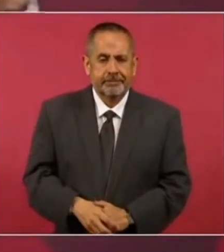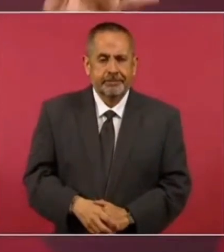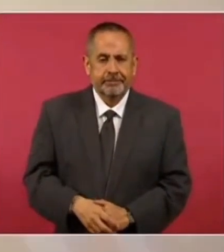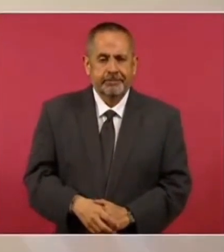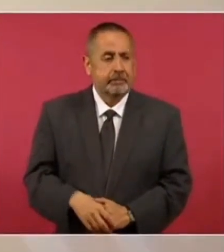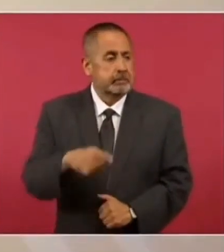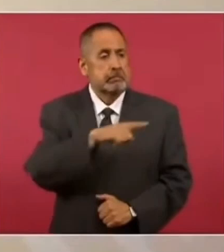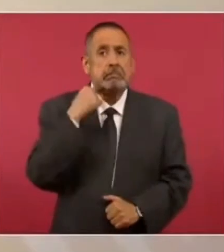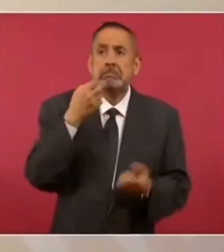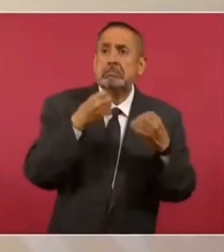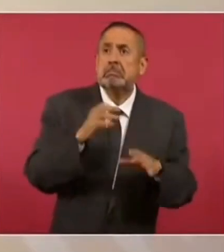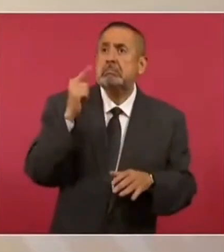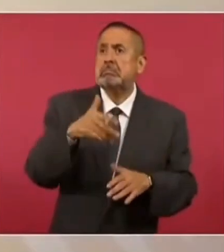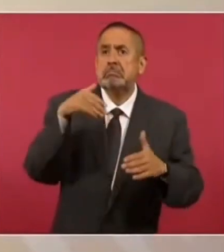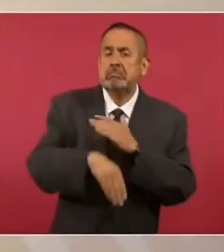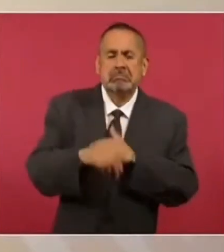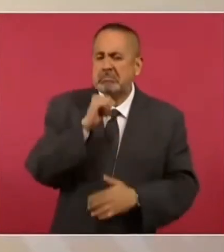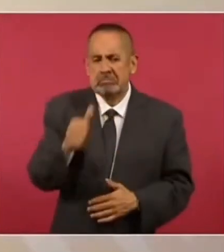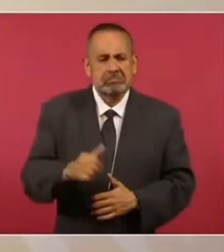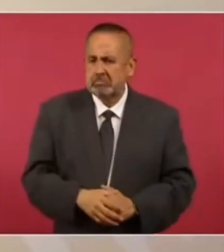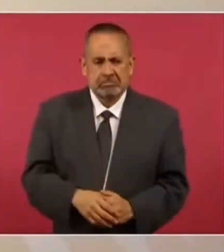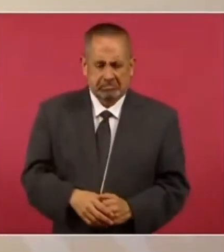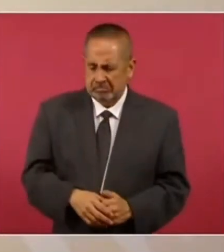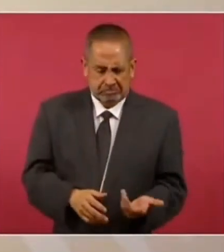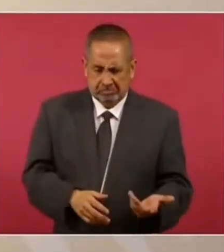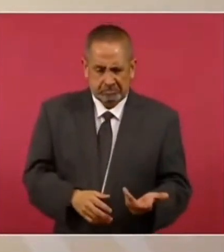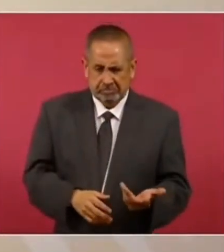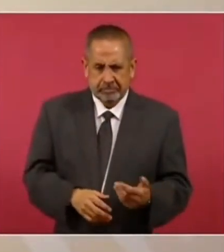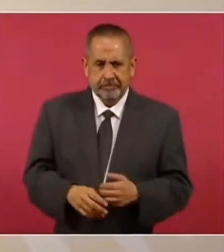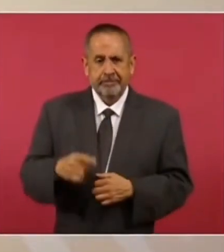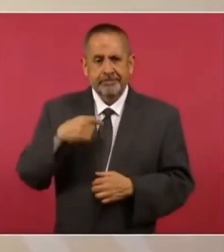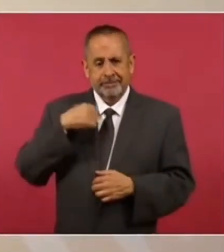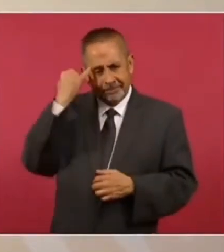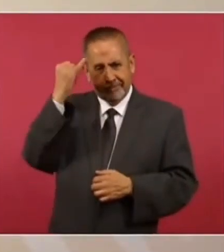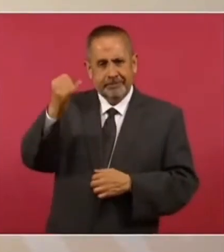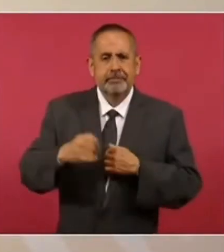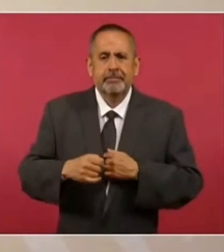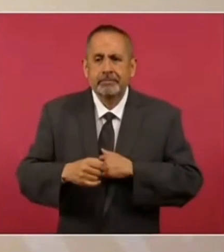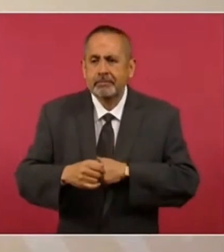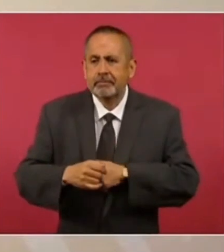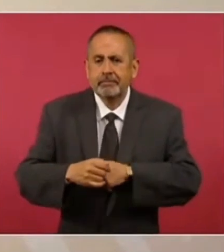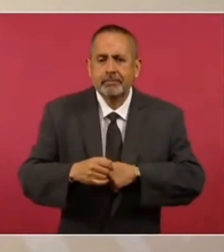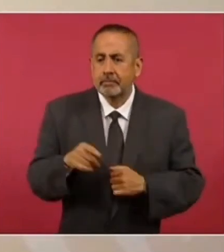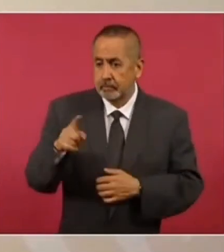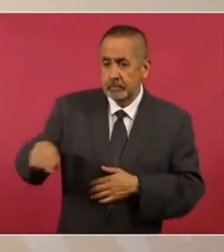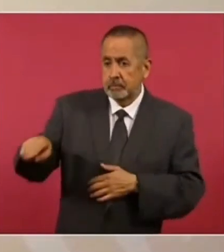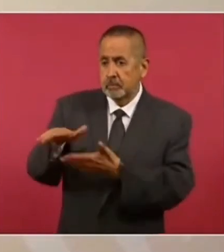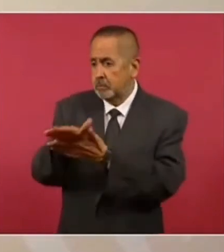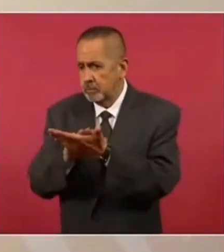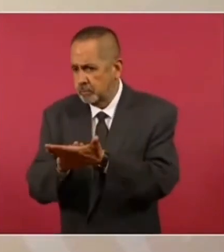No han sido afectados, porque el planteamiento nuestro es arriba los de abajo.